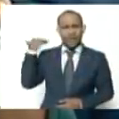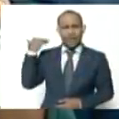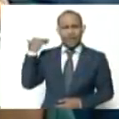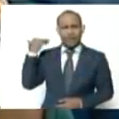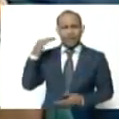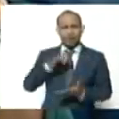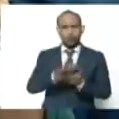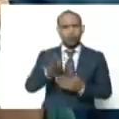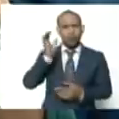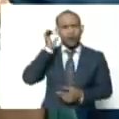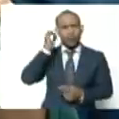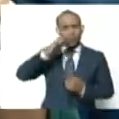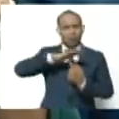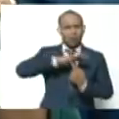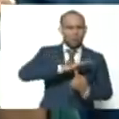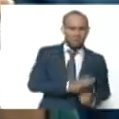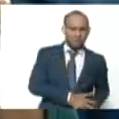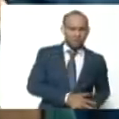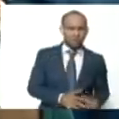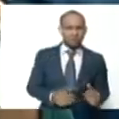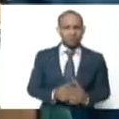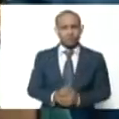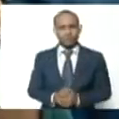está subordinada